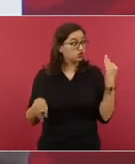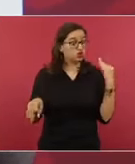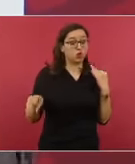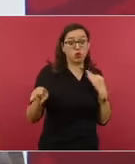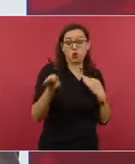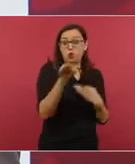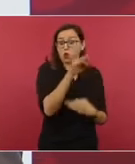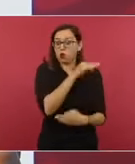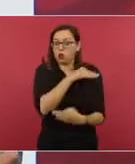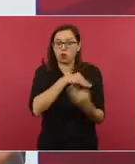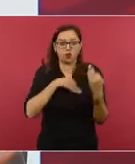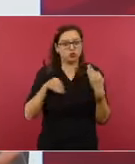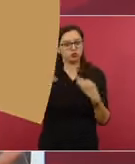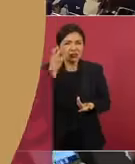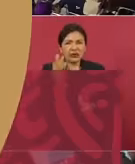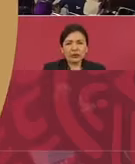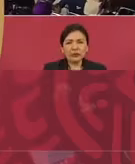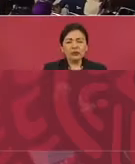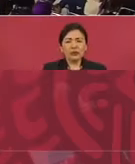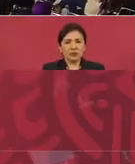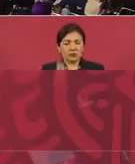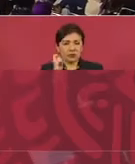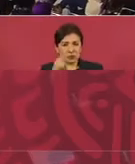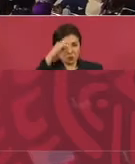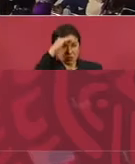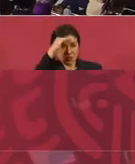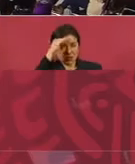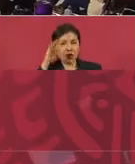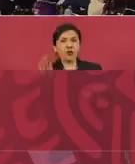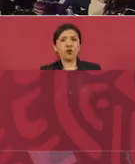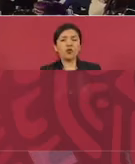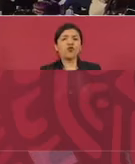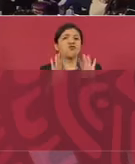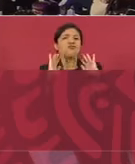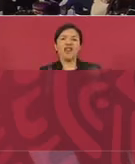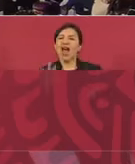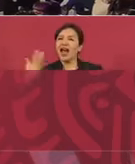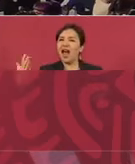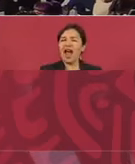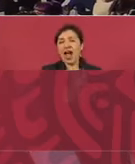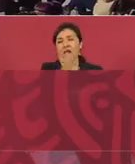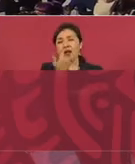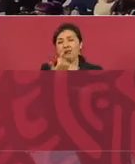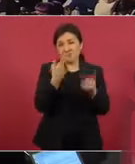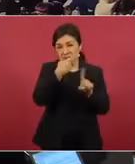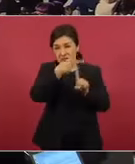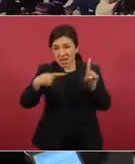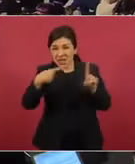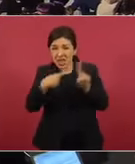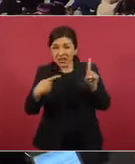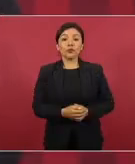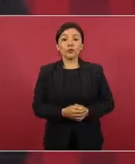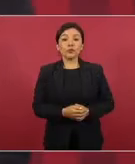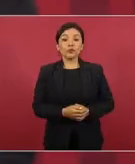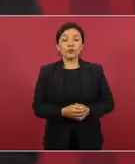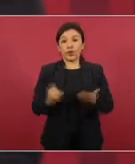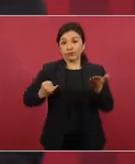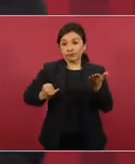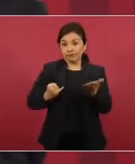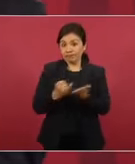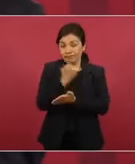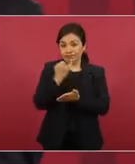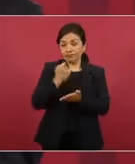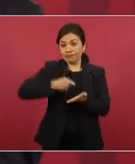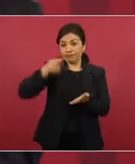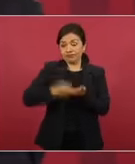y se transparente todo. El presidente Andrés Manuel López Obrador expresó su satisfacción por la decisión de la